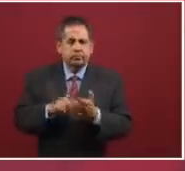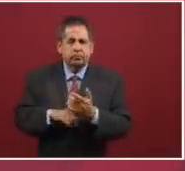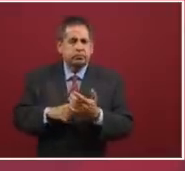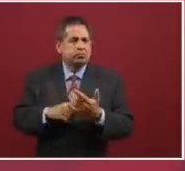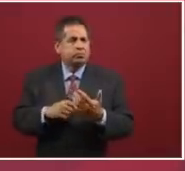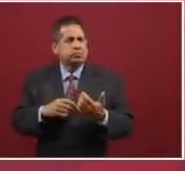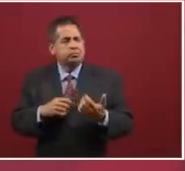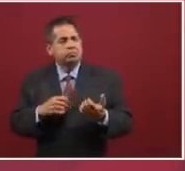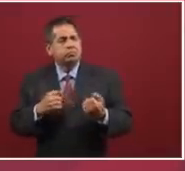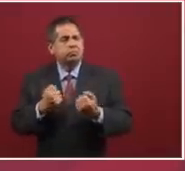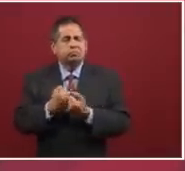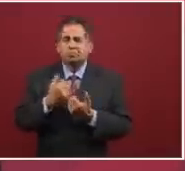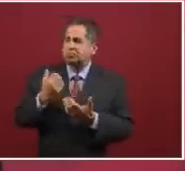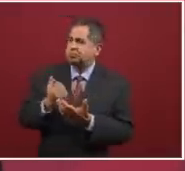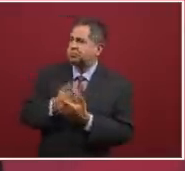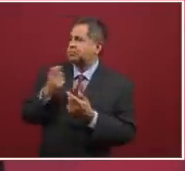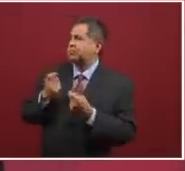triunfo